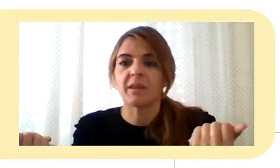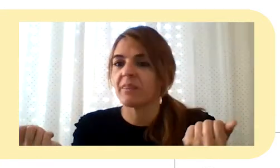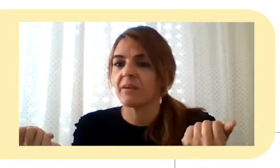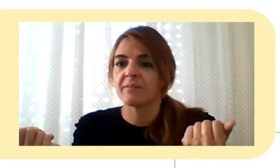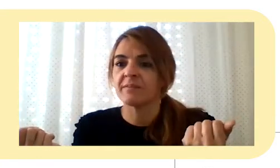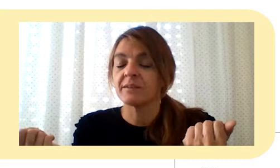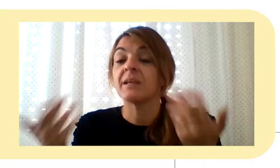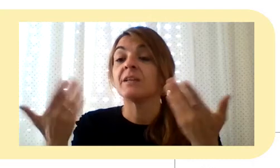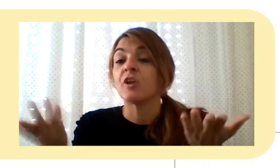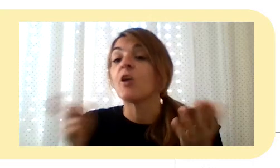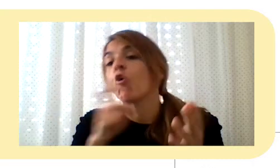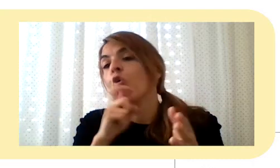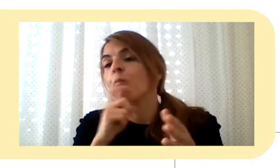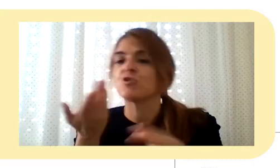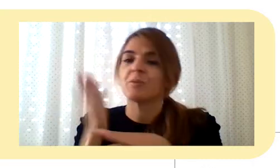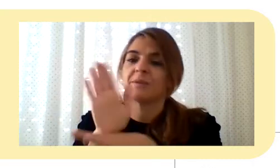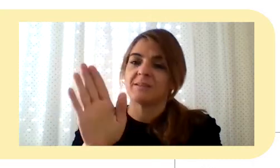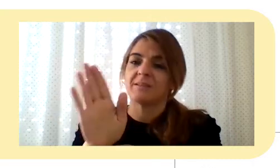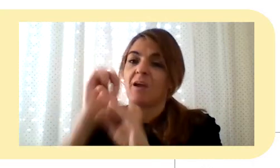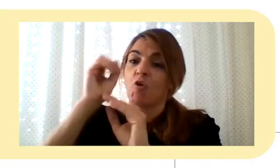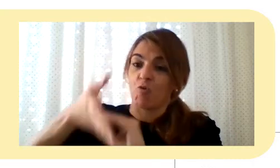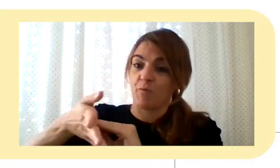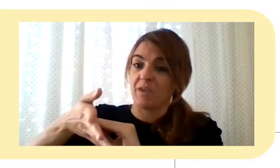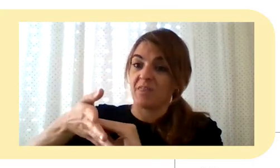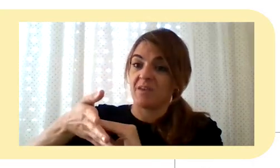signos y síntomas la COVID